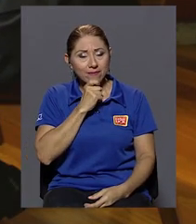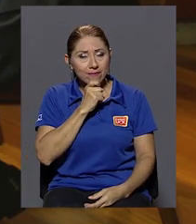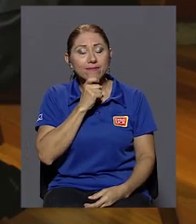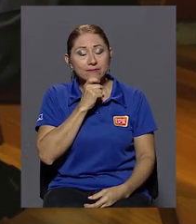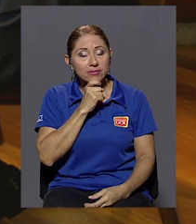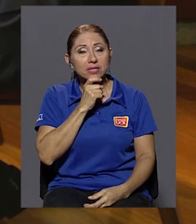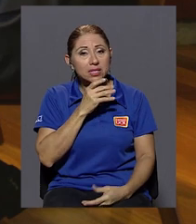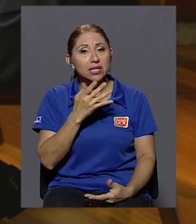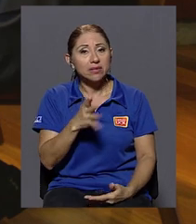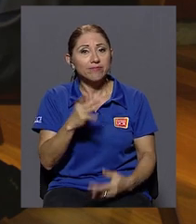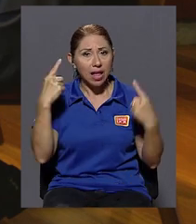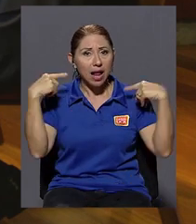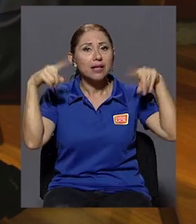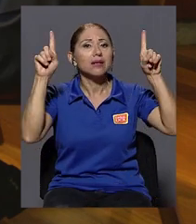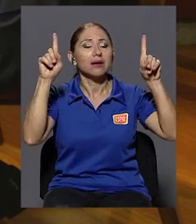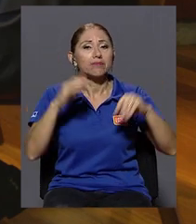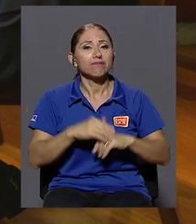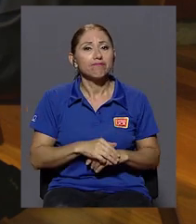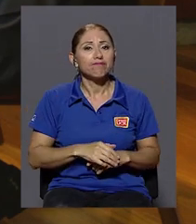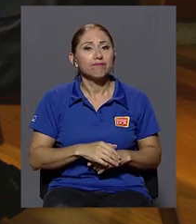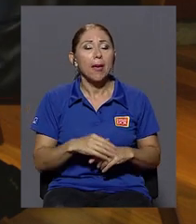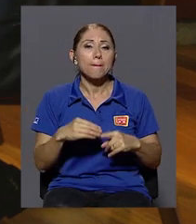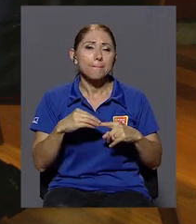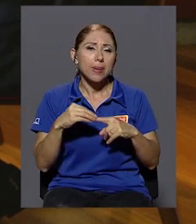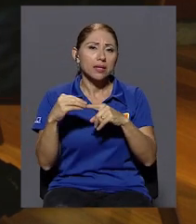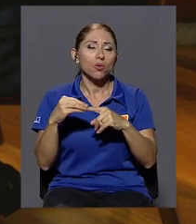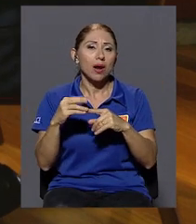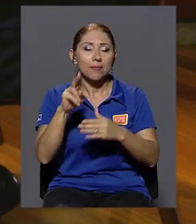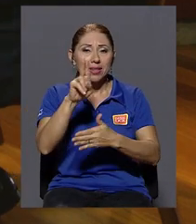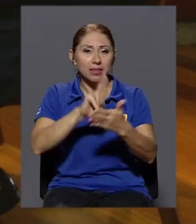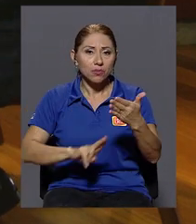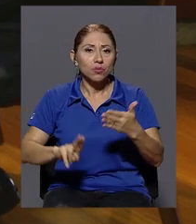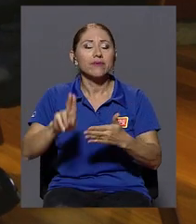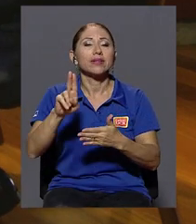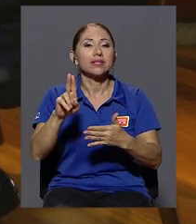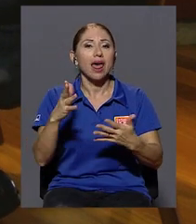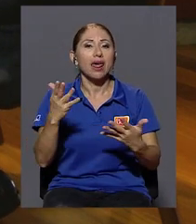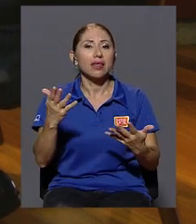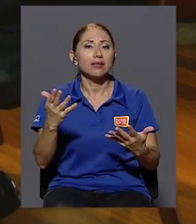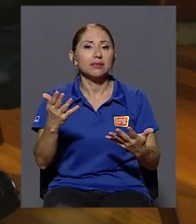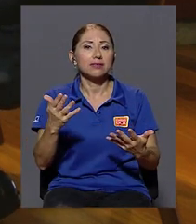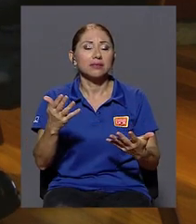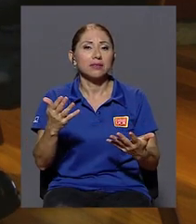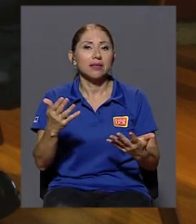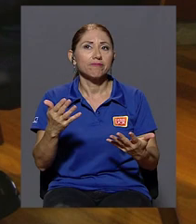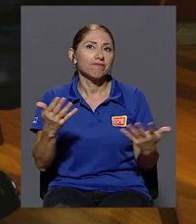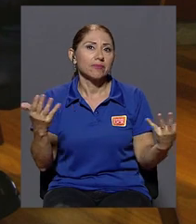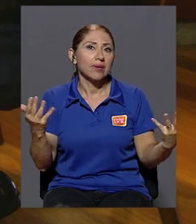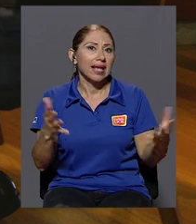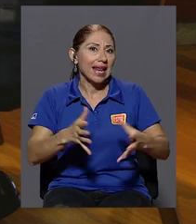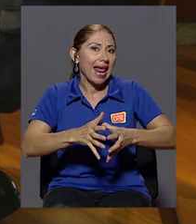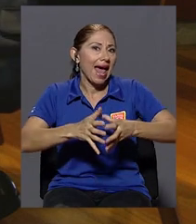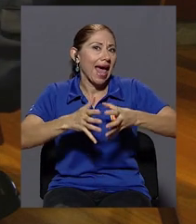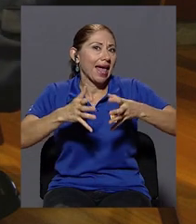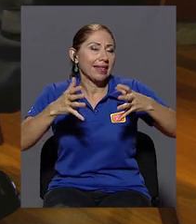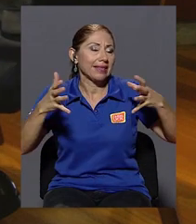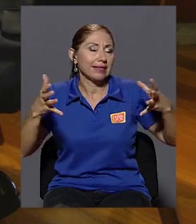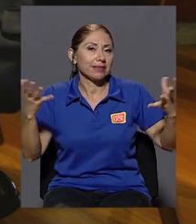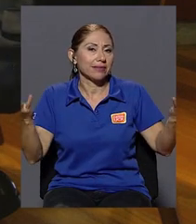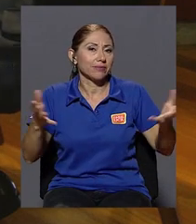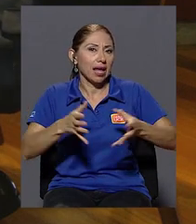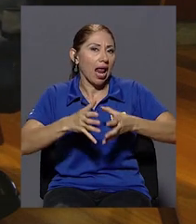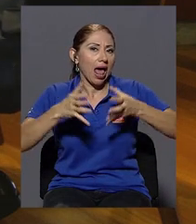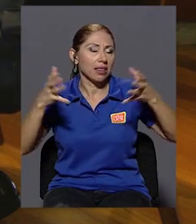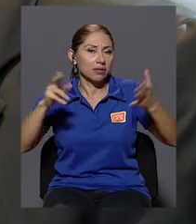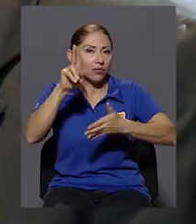que muy difícil de alcanzar, particularmente en universidades de tamaño